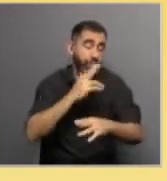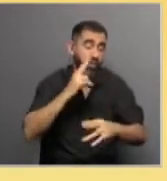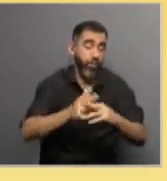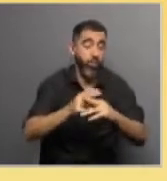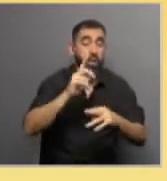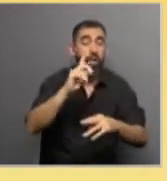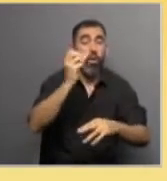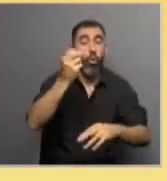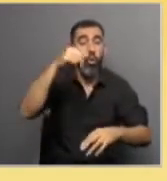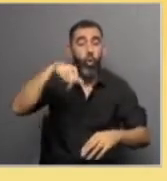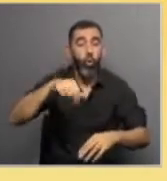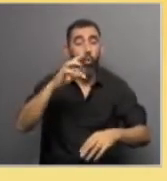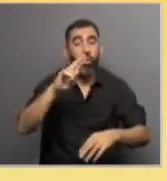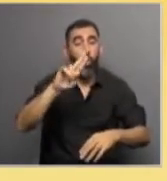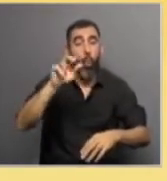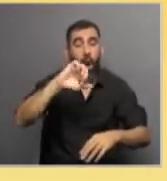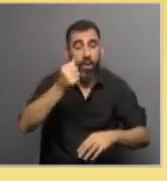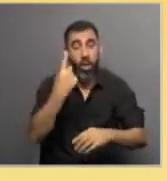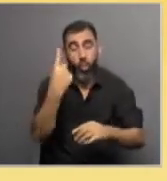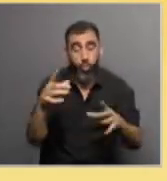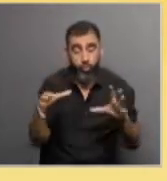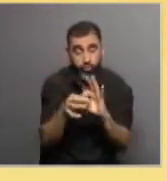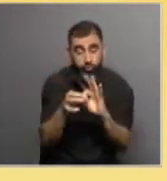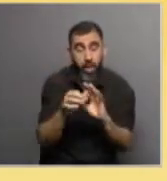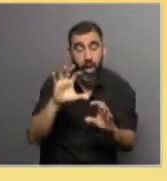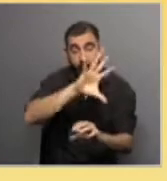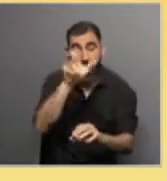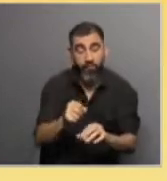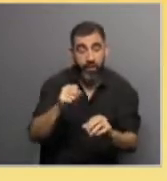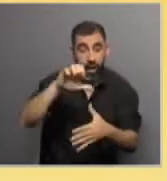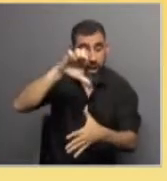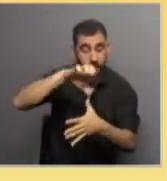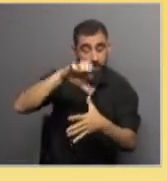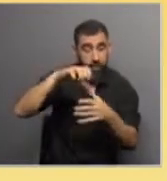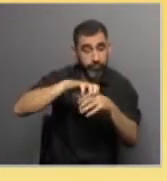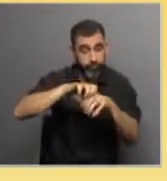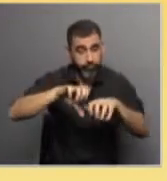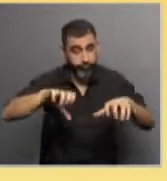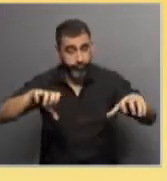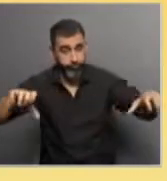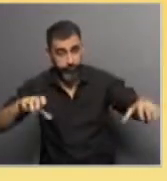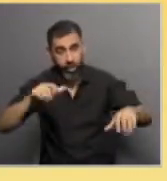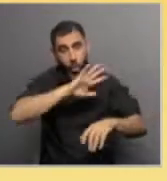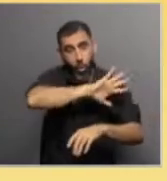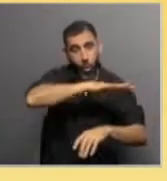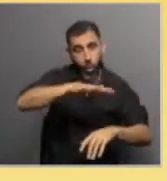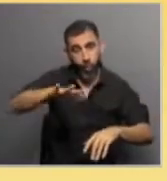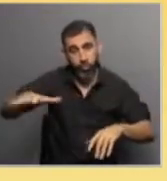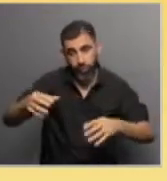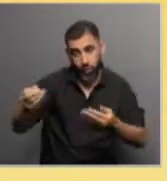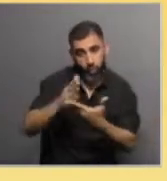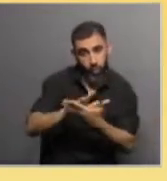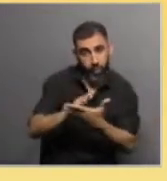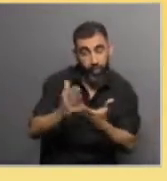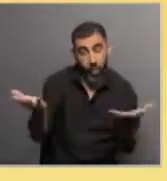territorios fueron uno. América del Sur y África se separaron, permitiendo la aparición del Océano Atlántico. Al mismo tiempo, lo que